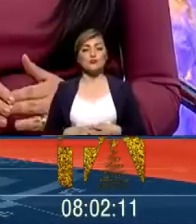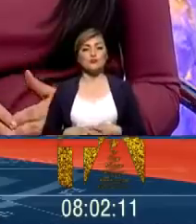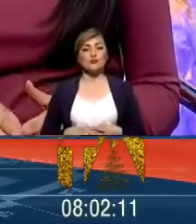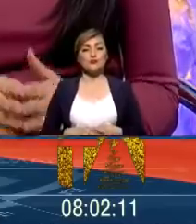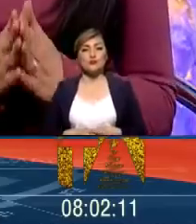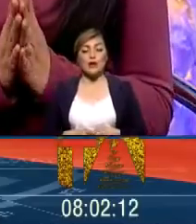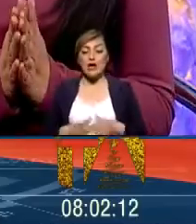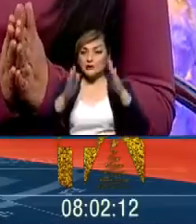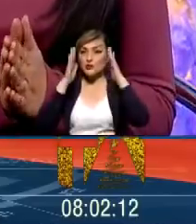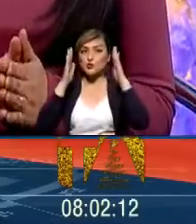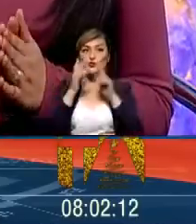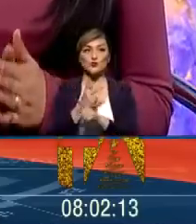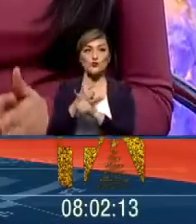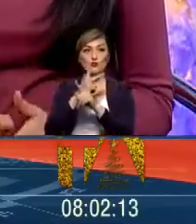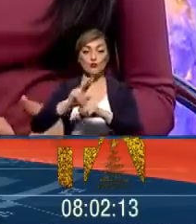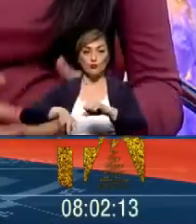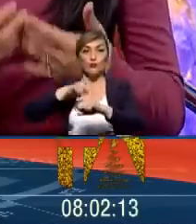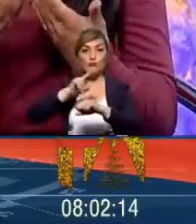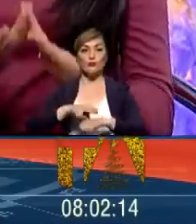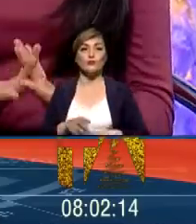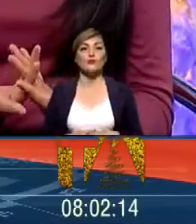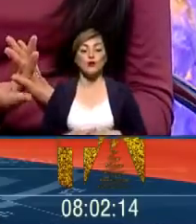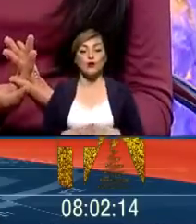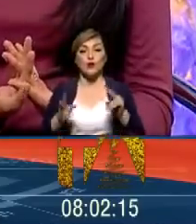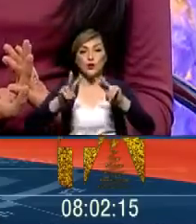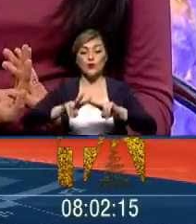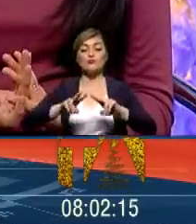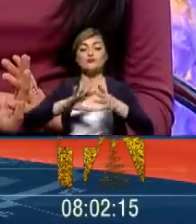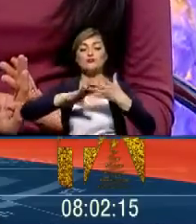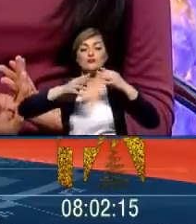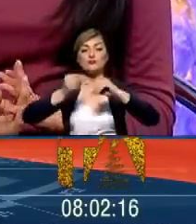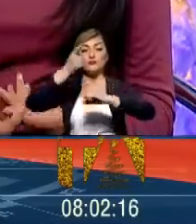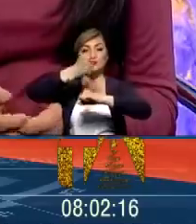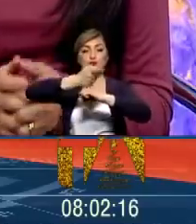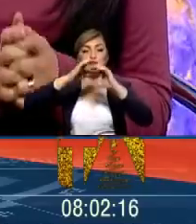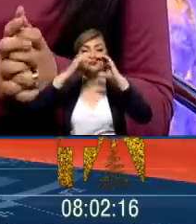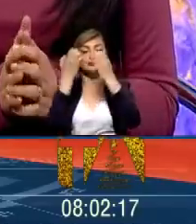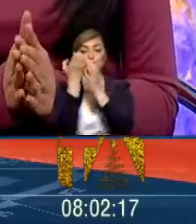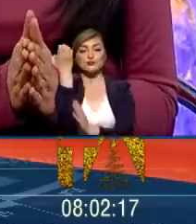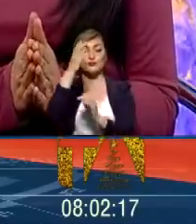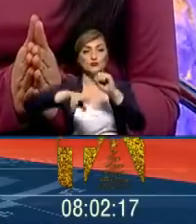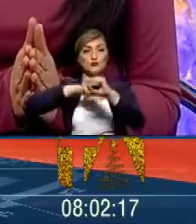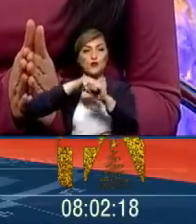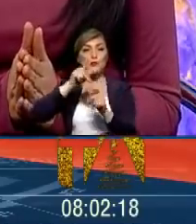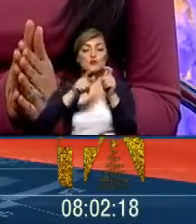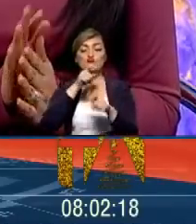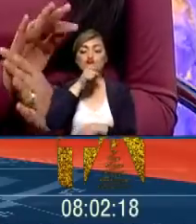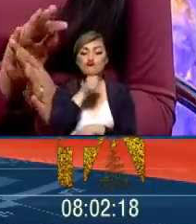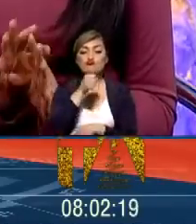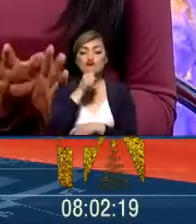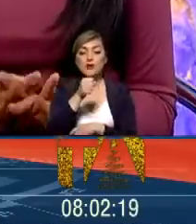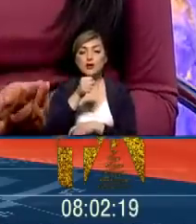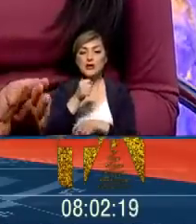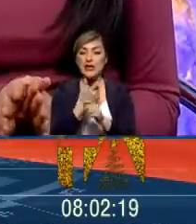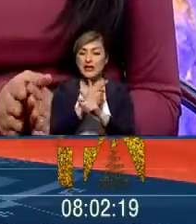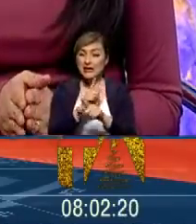esta es una medida a escala nacional. Además, en la resolución del COE Nacional, las personas de la tercera edad no